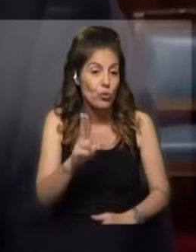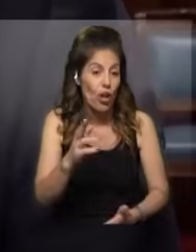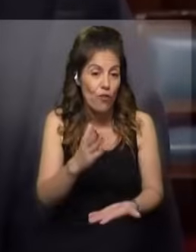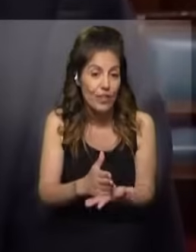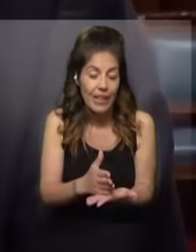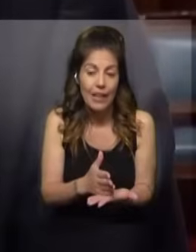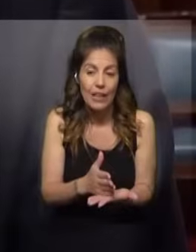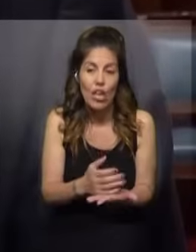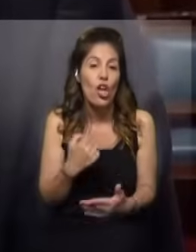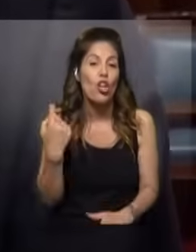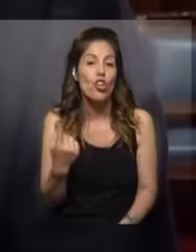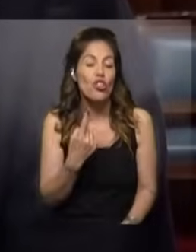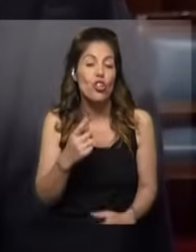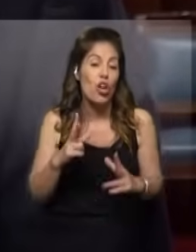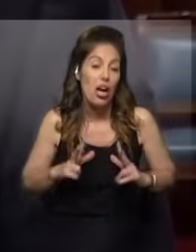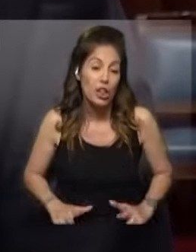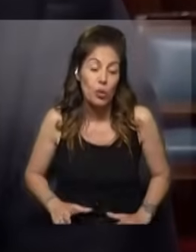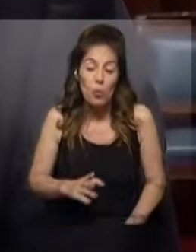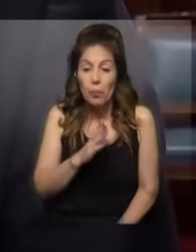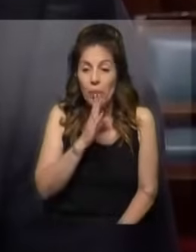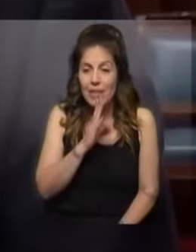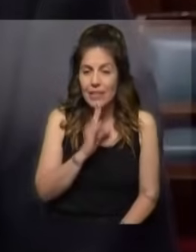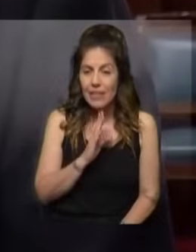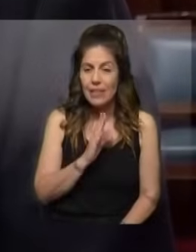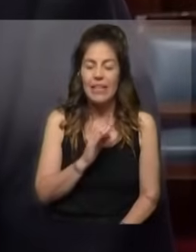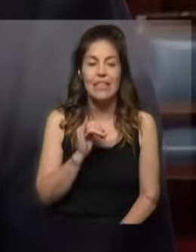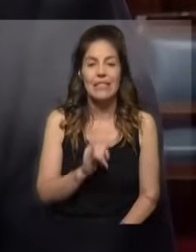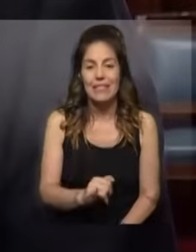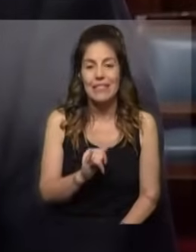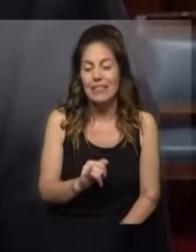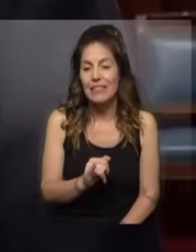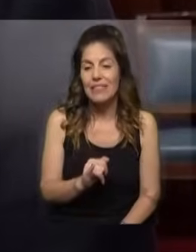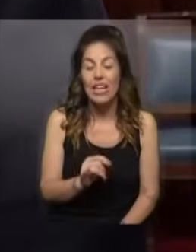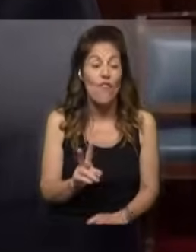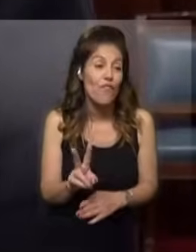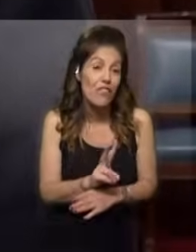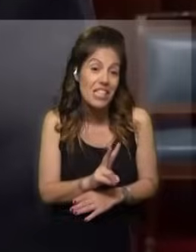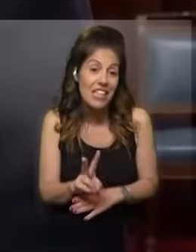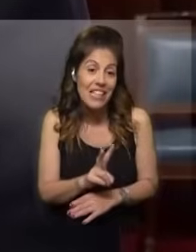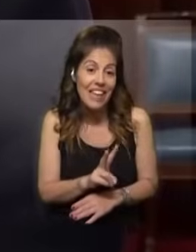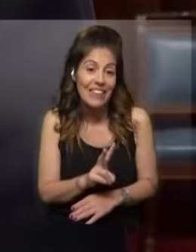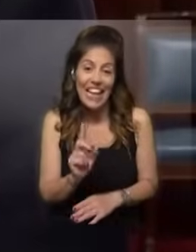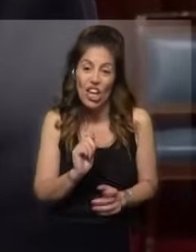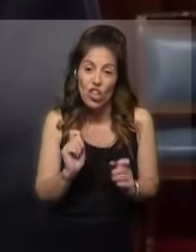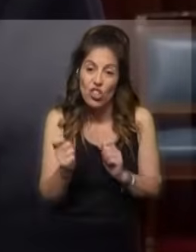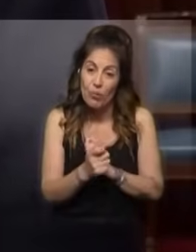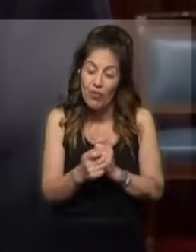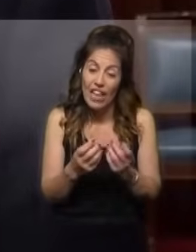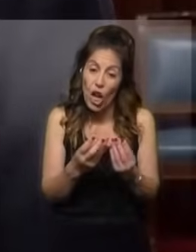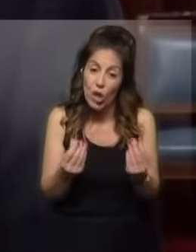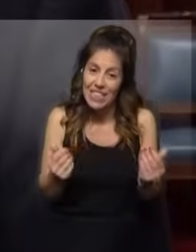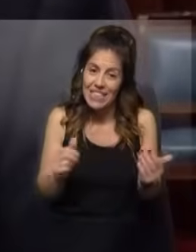eh nosotros tenemos una actitud paciente Eh sí este muy vigilante en el sentido de que no se modifique lo esencial del